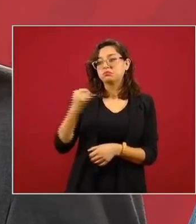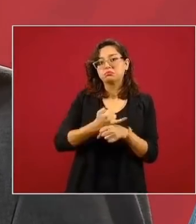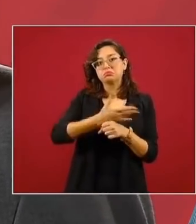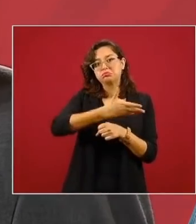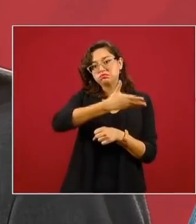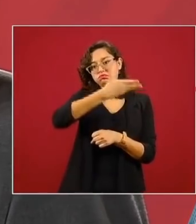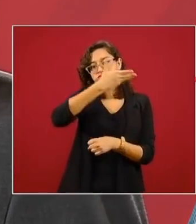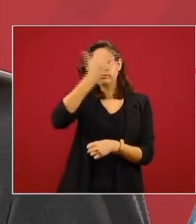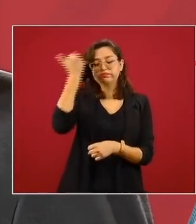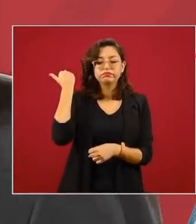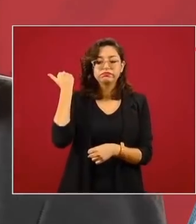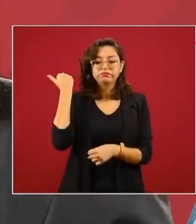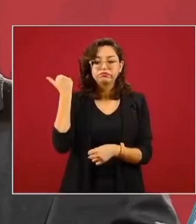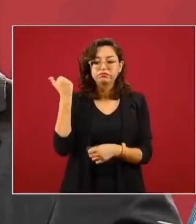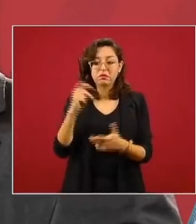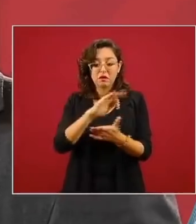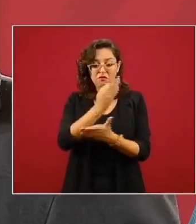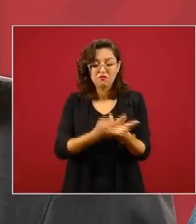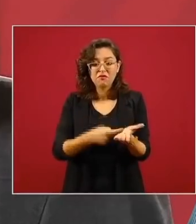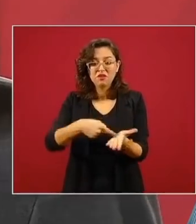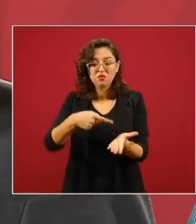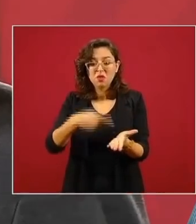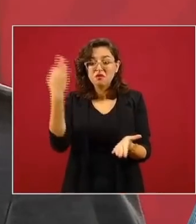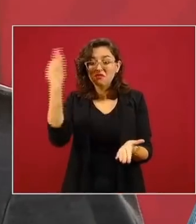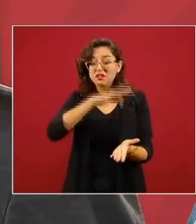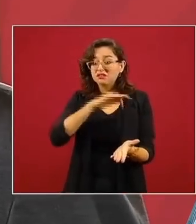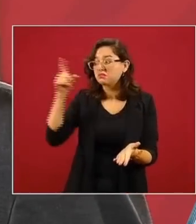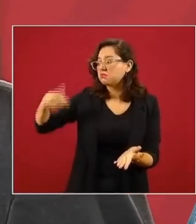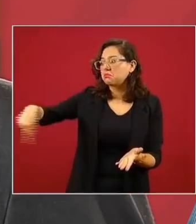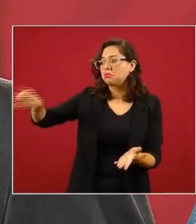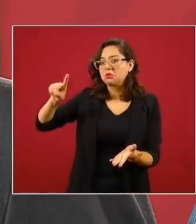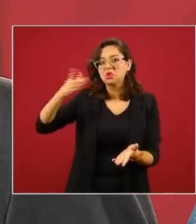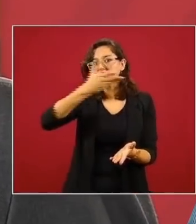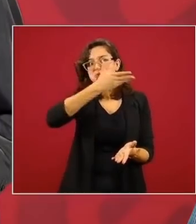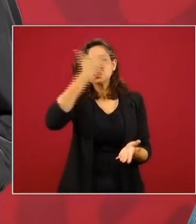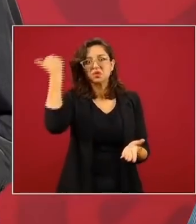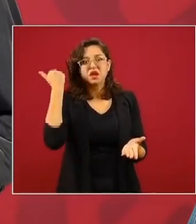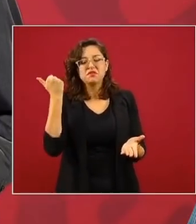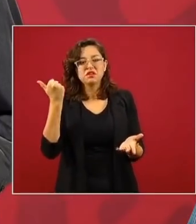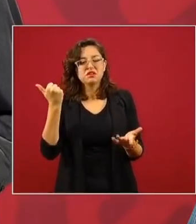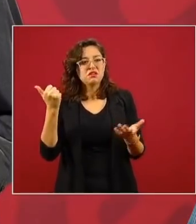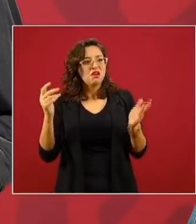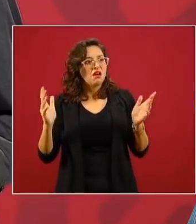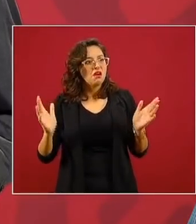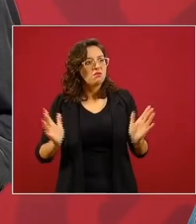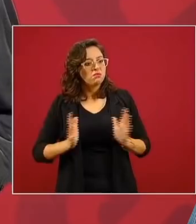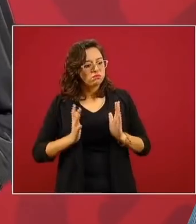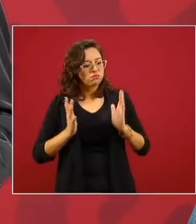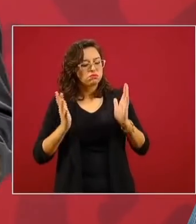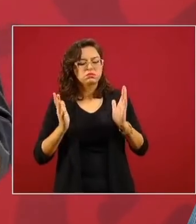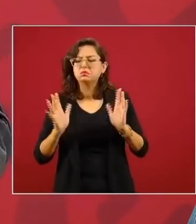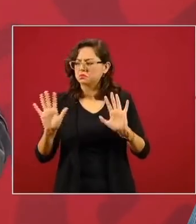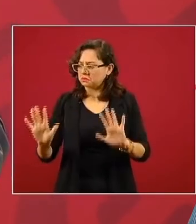algunos, que sus facturas fueron falsas, se les va a dar la oportunidad de que